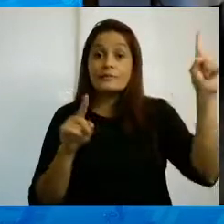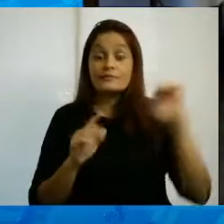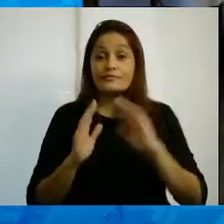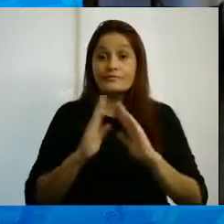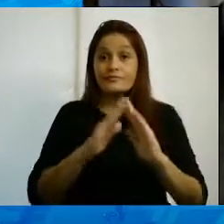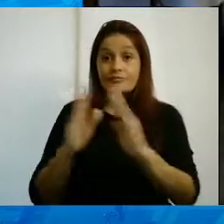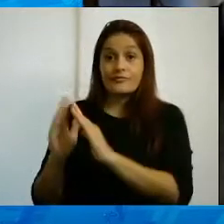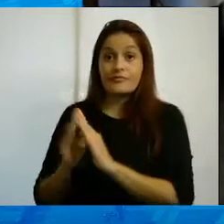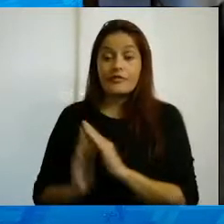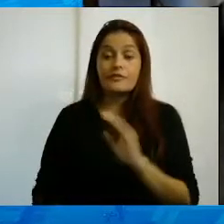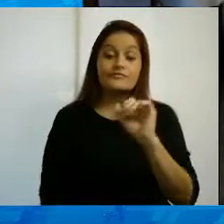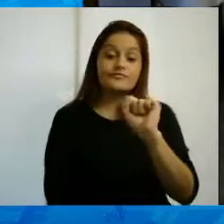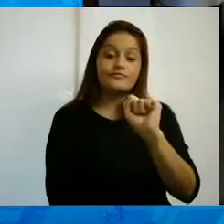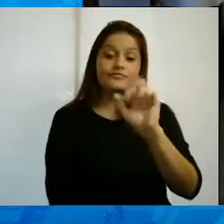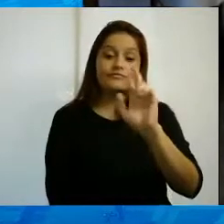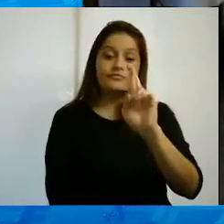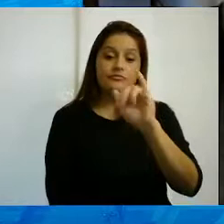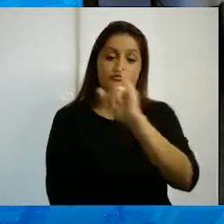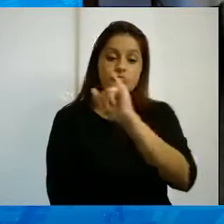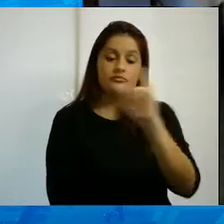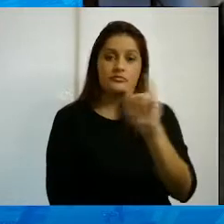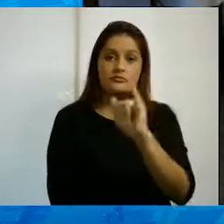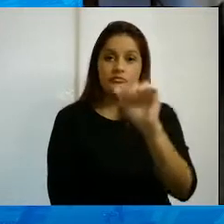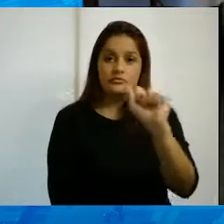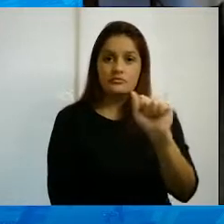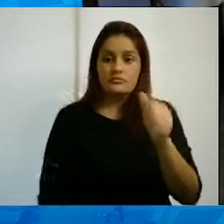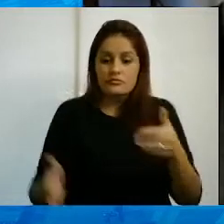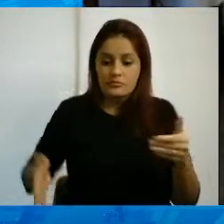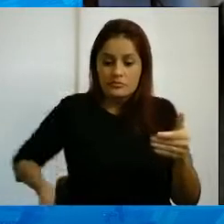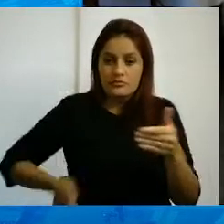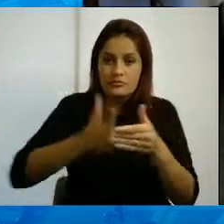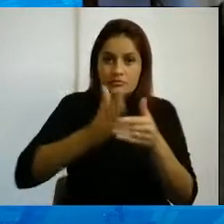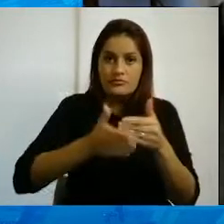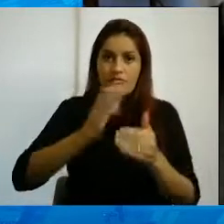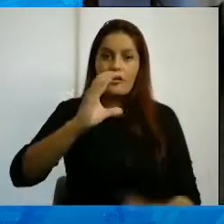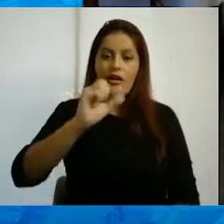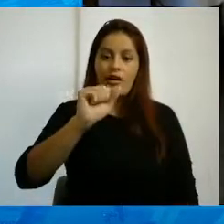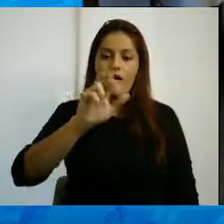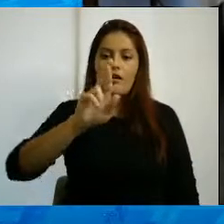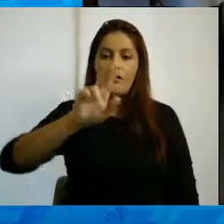de Arza, con Carlos Avilés, llevan más de una semana llamando